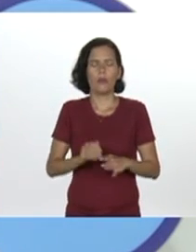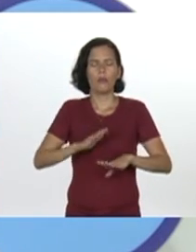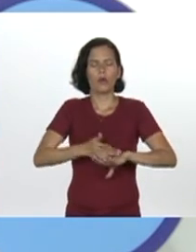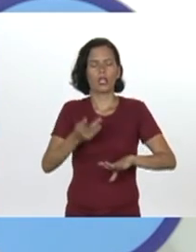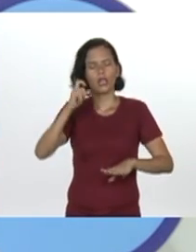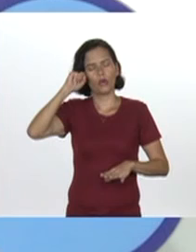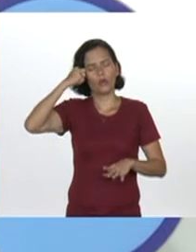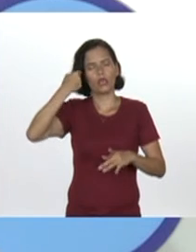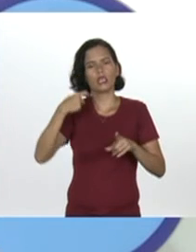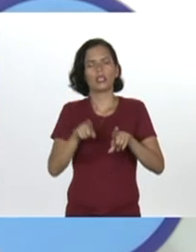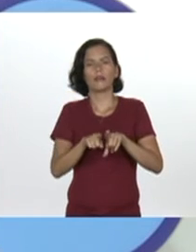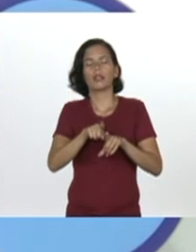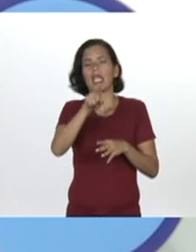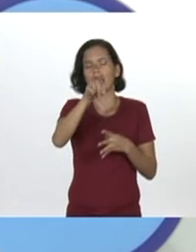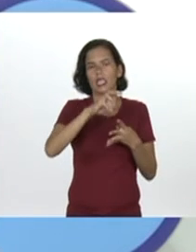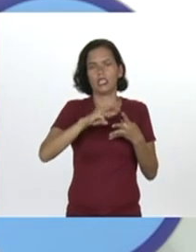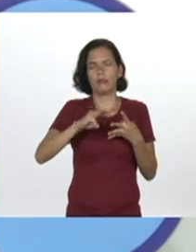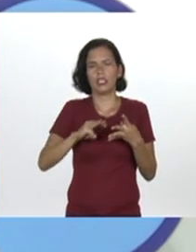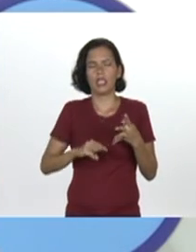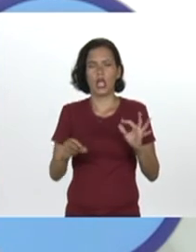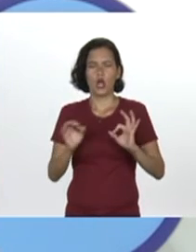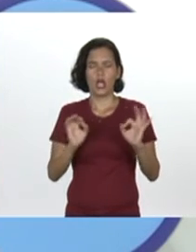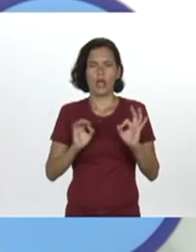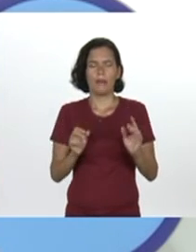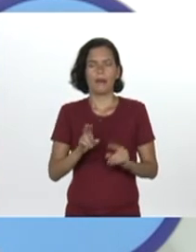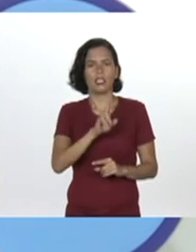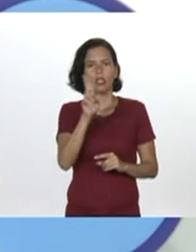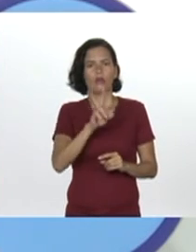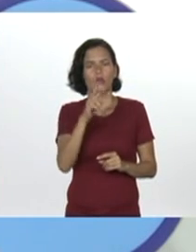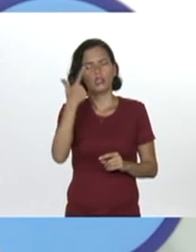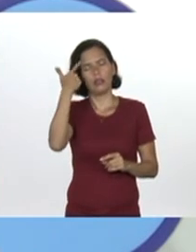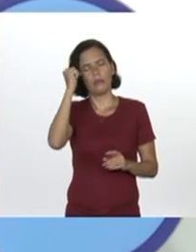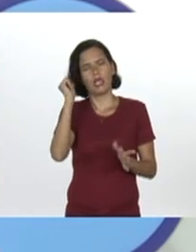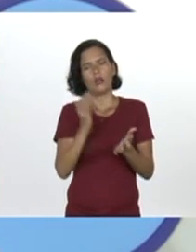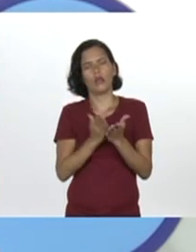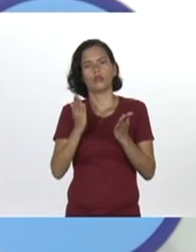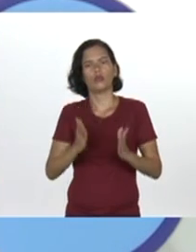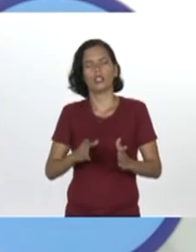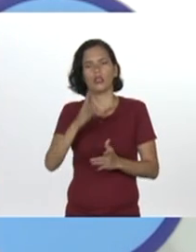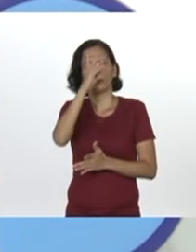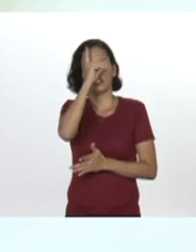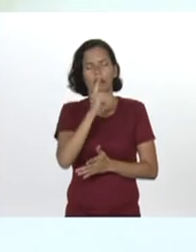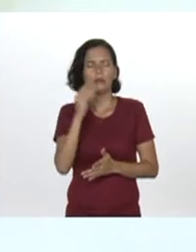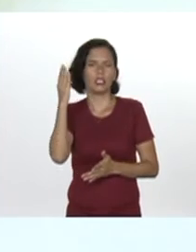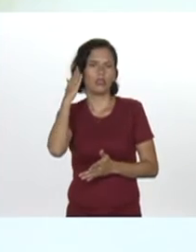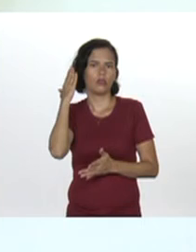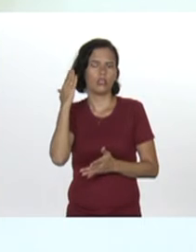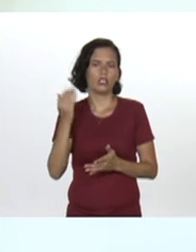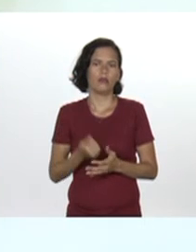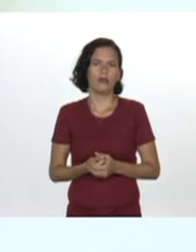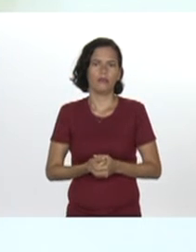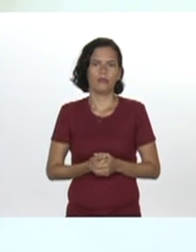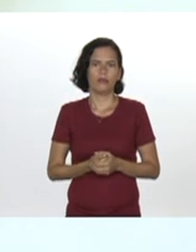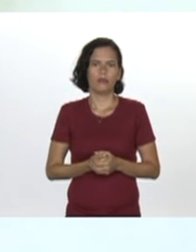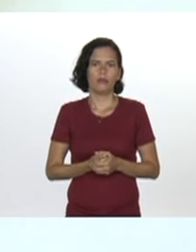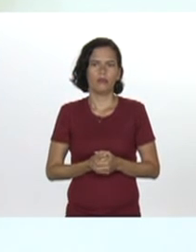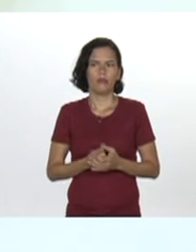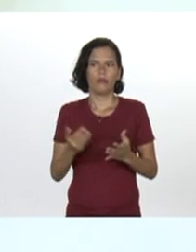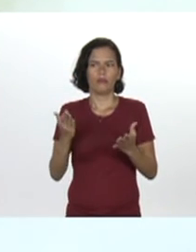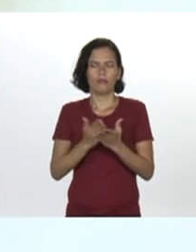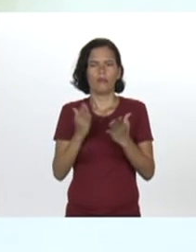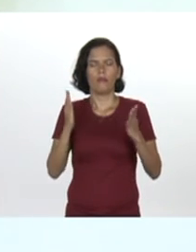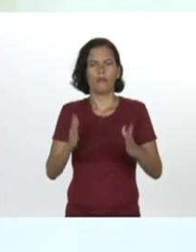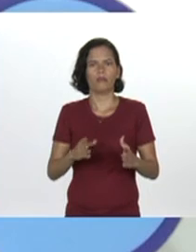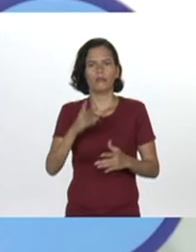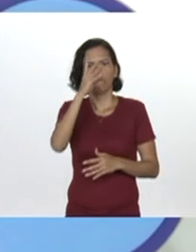que también este material no solamente va a ser útil para los estudiantes con deficiencias auditivas, los estudiantes